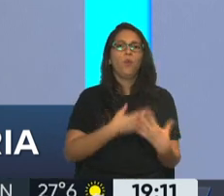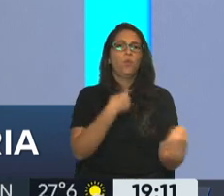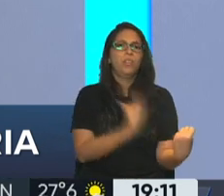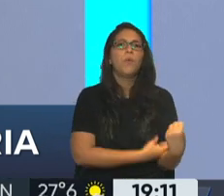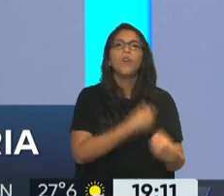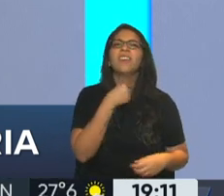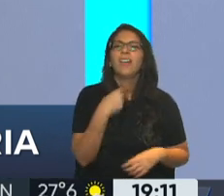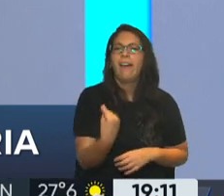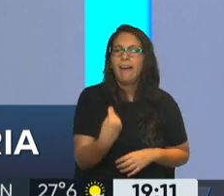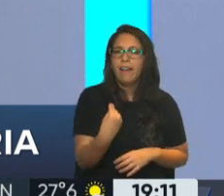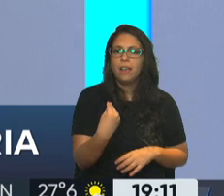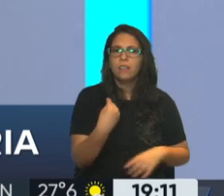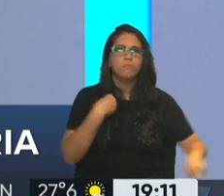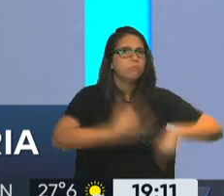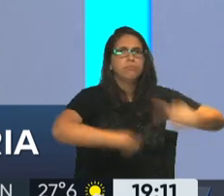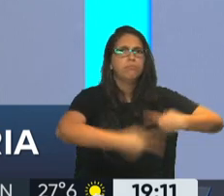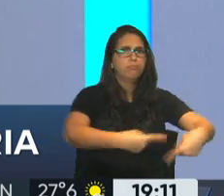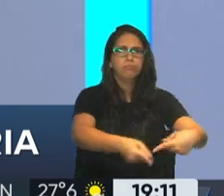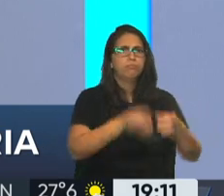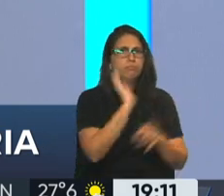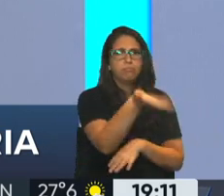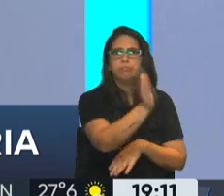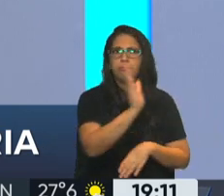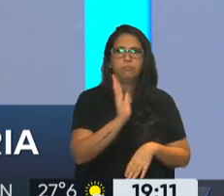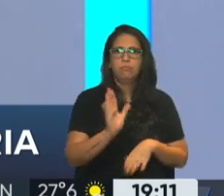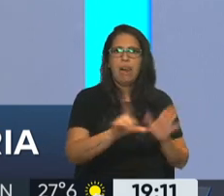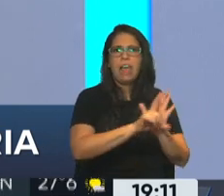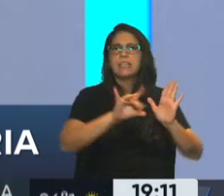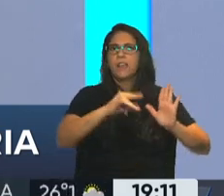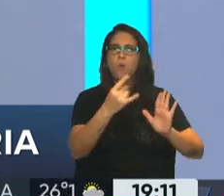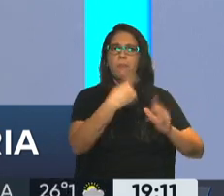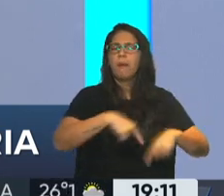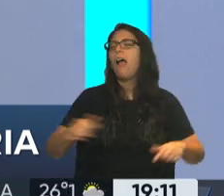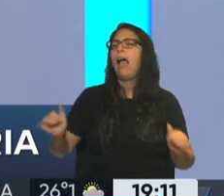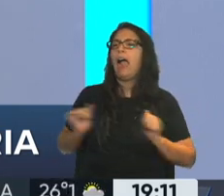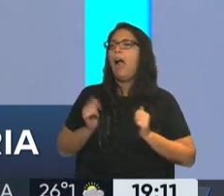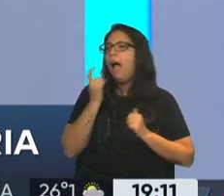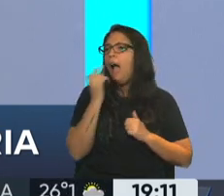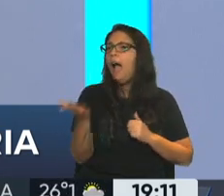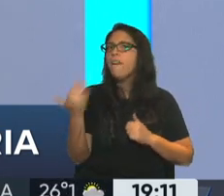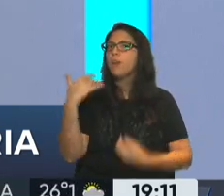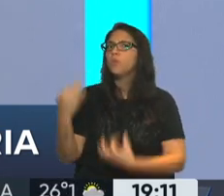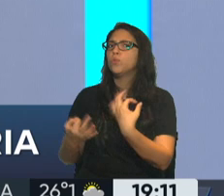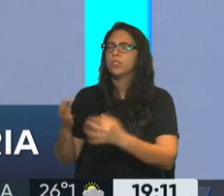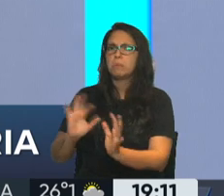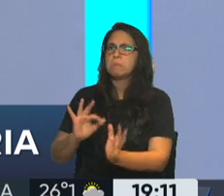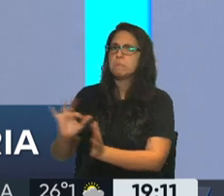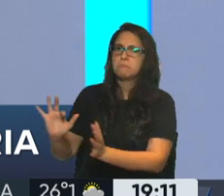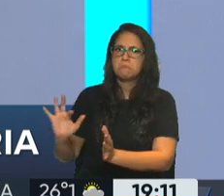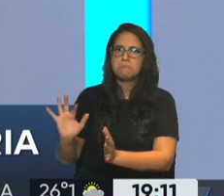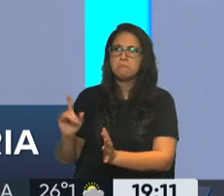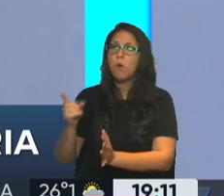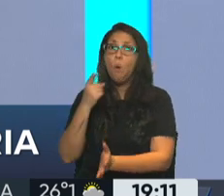avanzando no no se queda por fuera no se queda esperando a ver qu sucede me apelan un